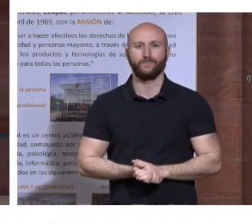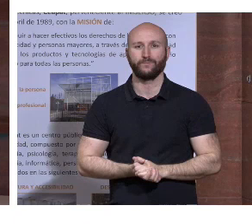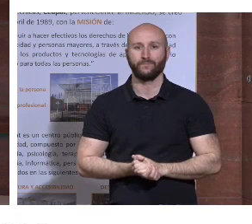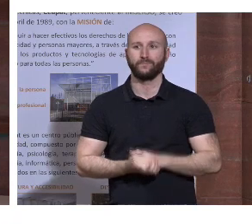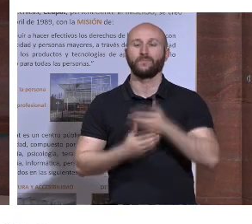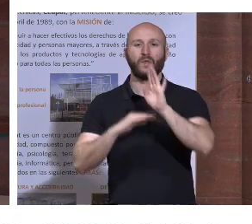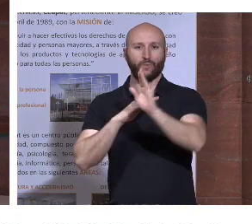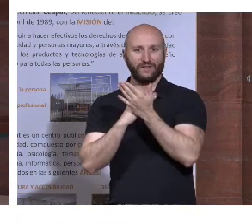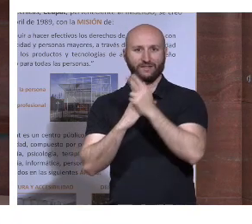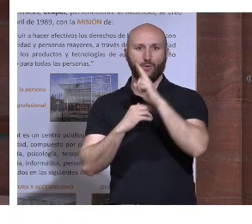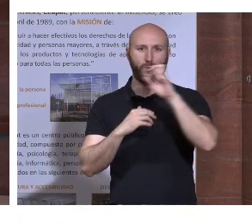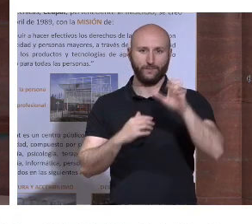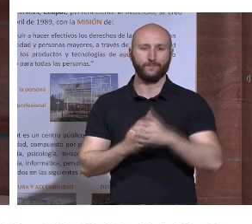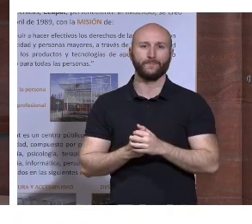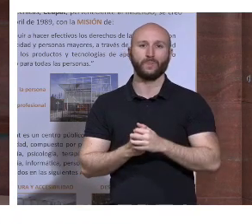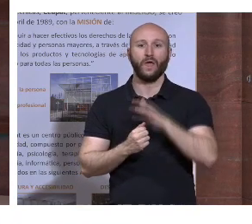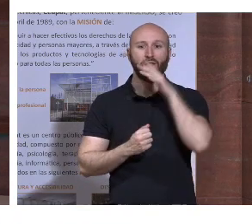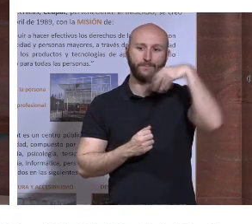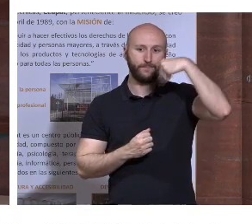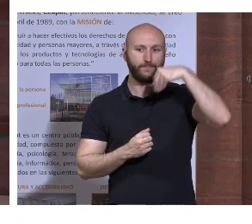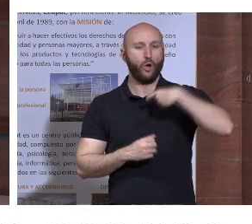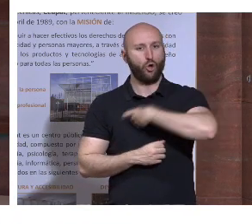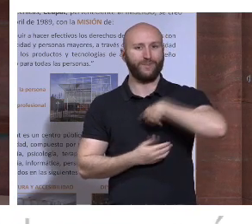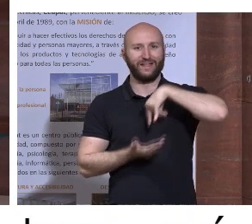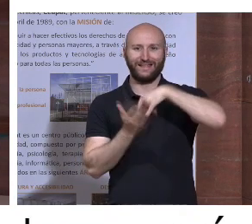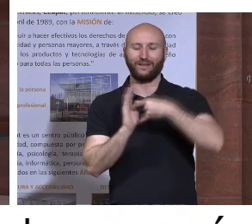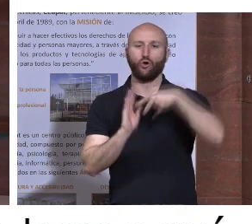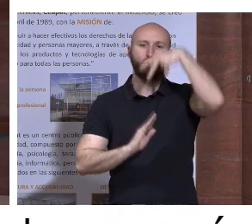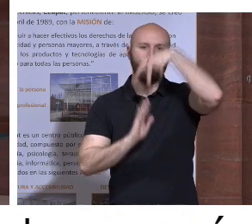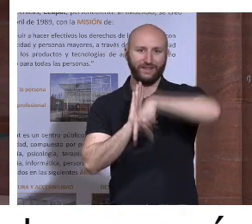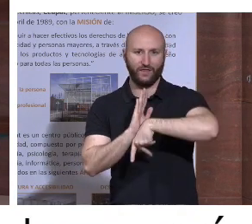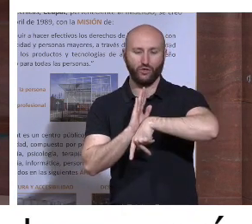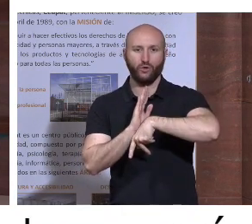representantes de UNE. Actualmente preside el Comité Técnico de Normalización